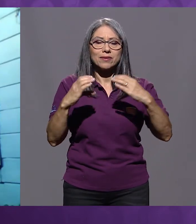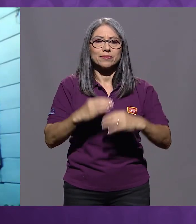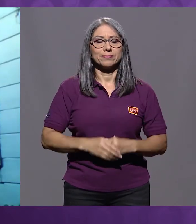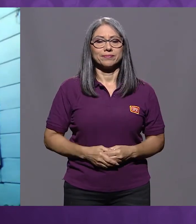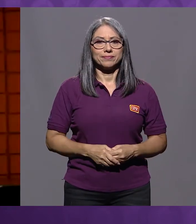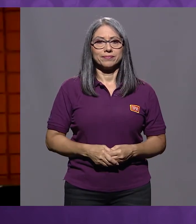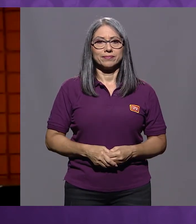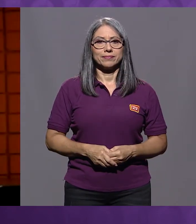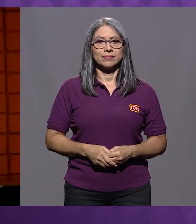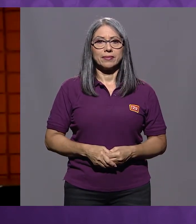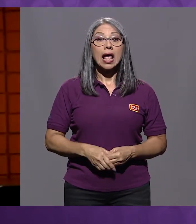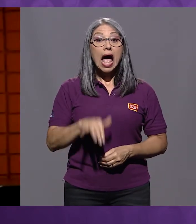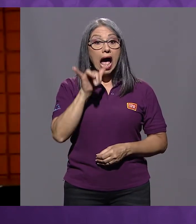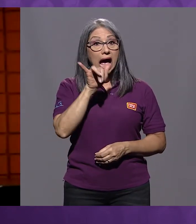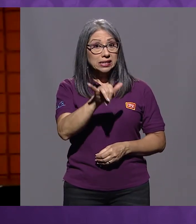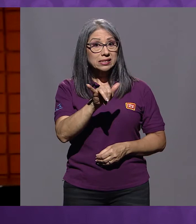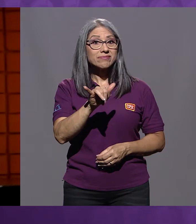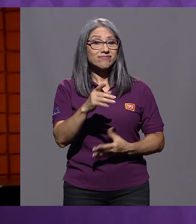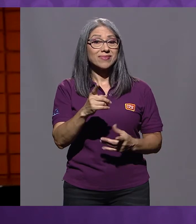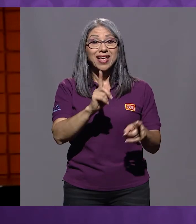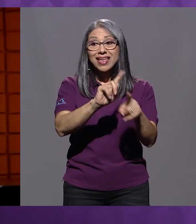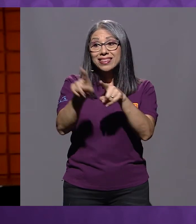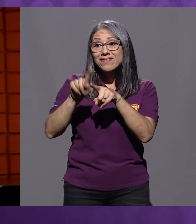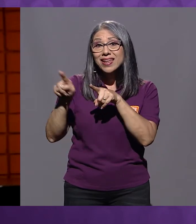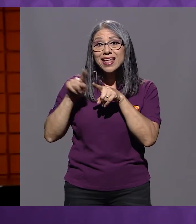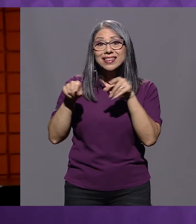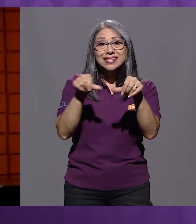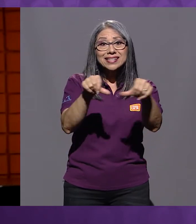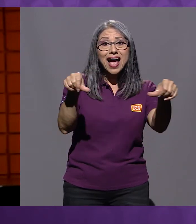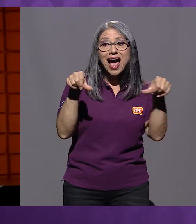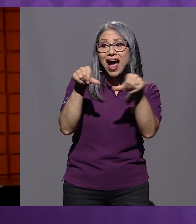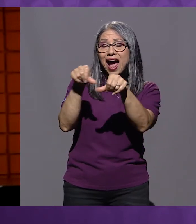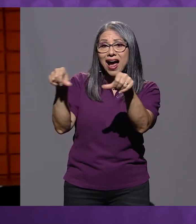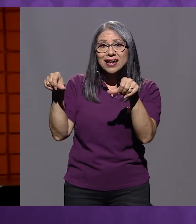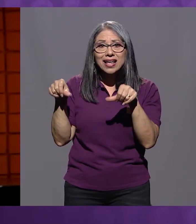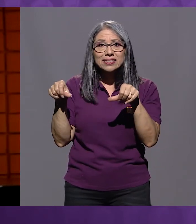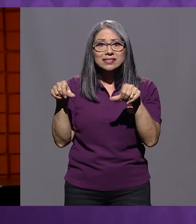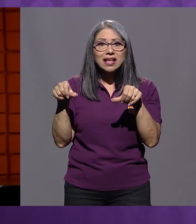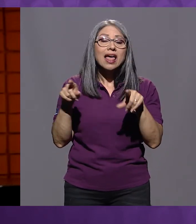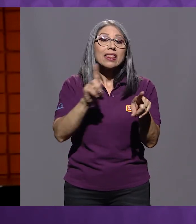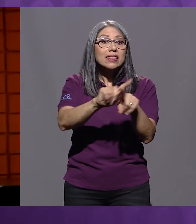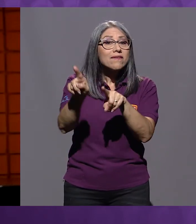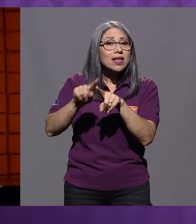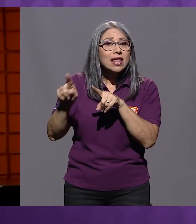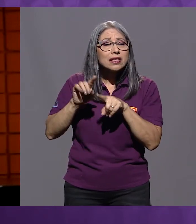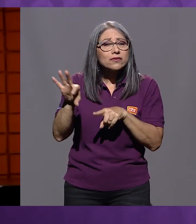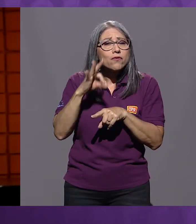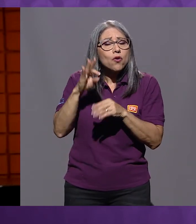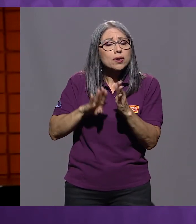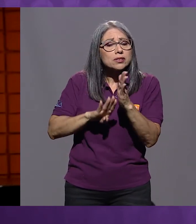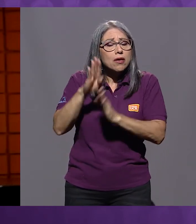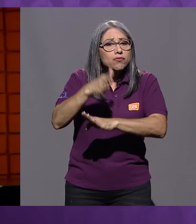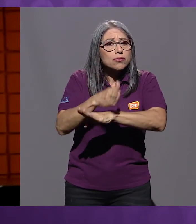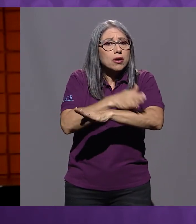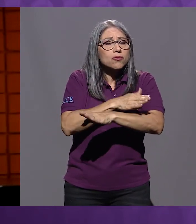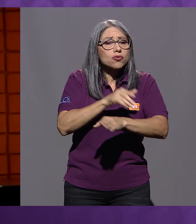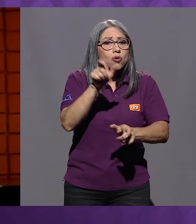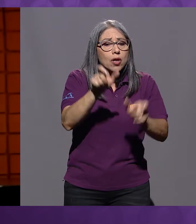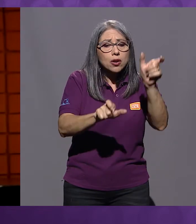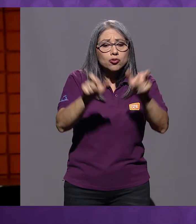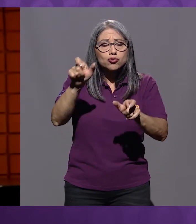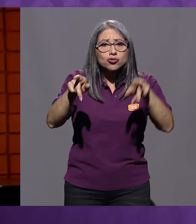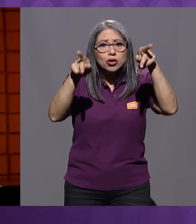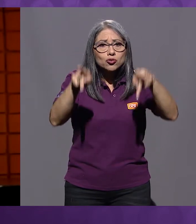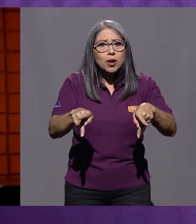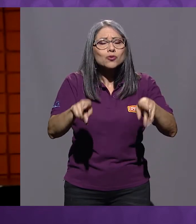comunicación. Y así podemos ver en las diferentes esferas o desarrollo de los seres humanos que la información y la comunicación